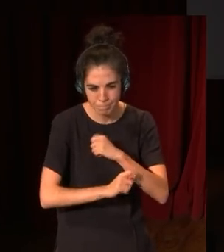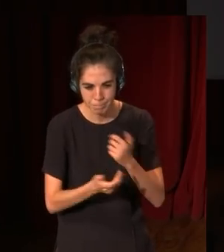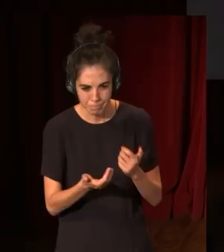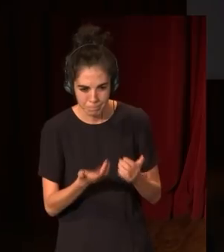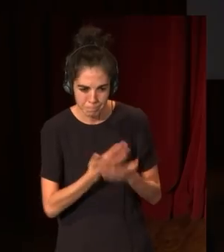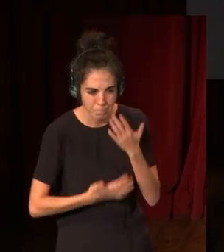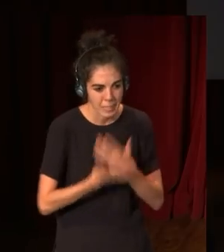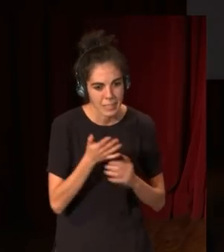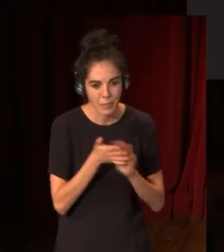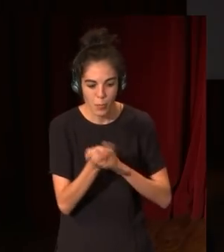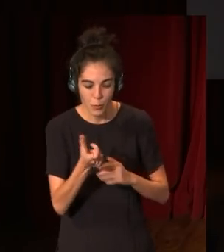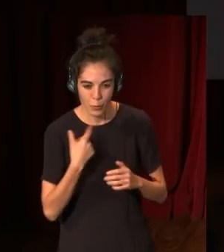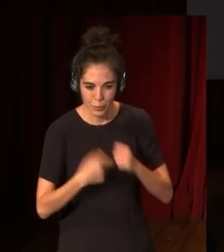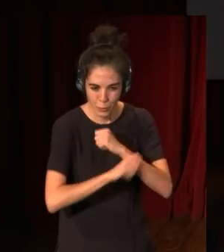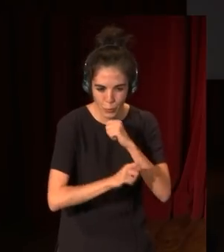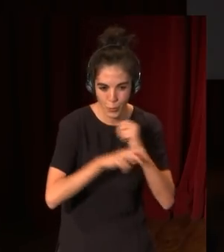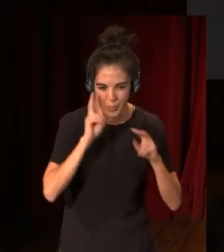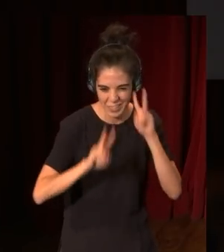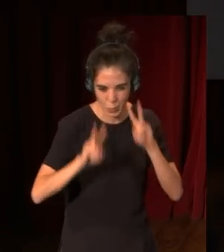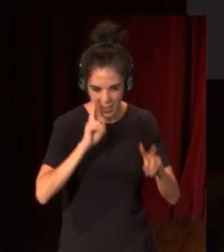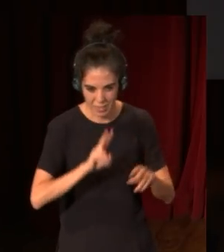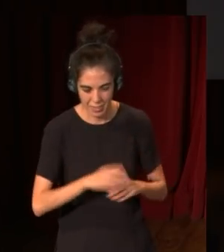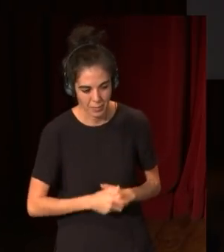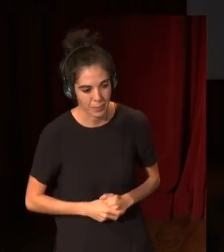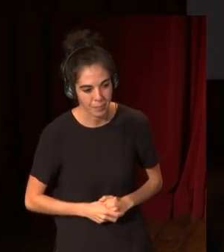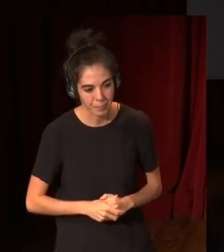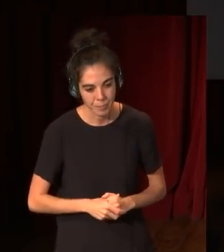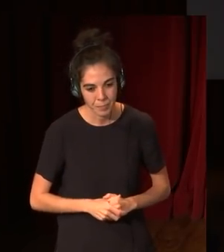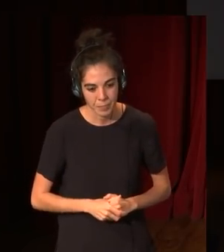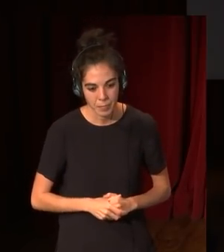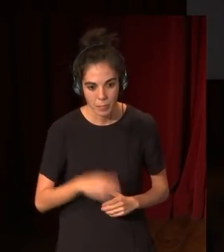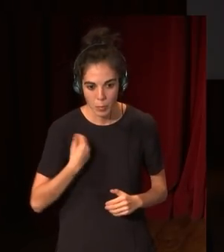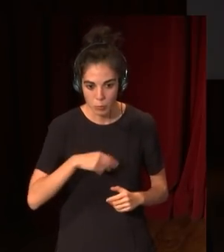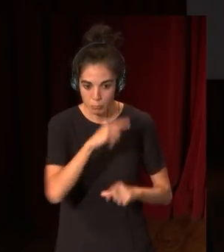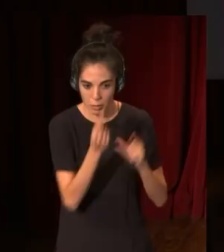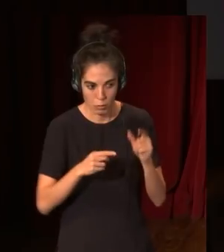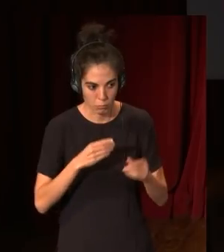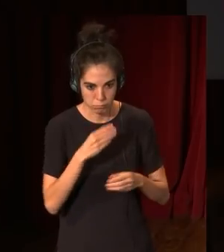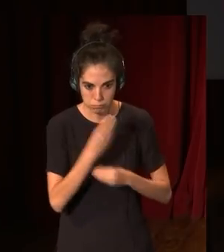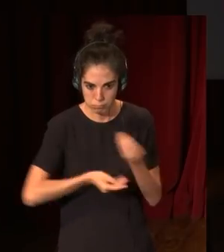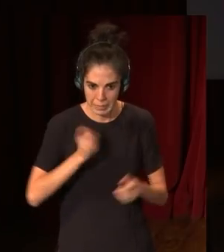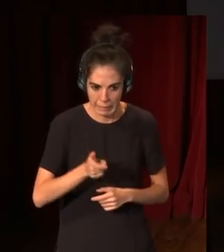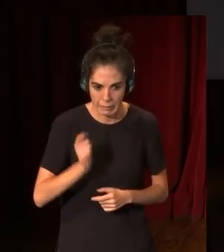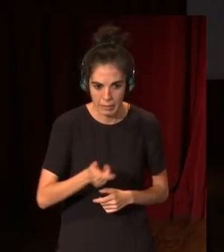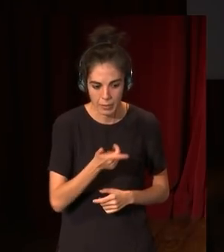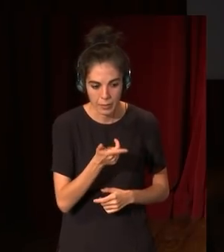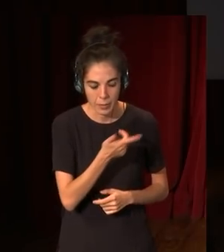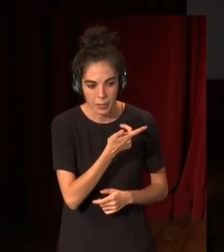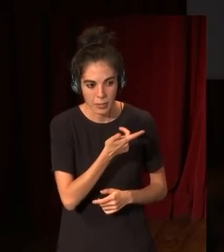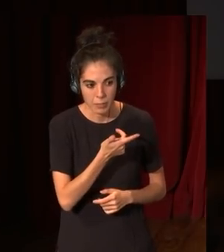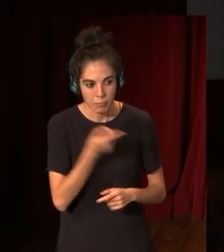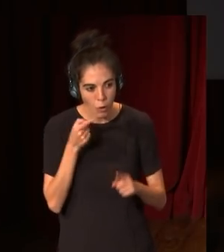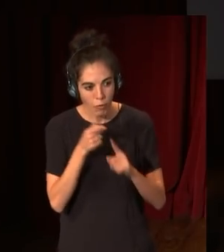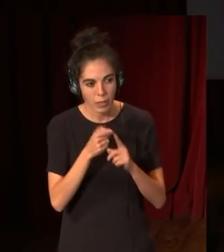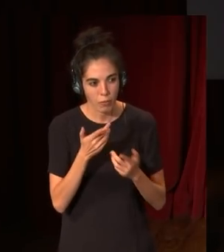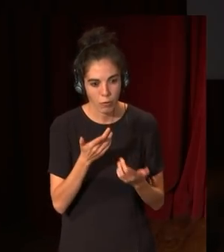juegos de ilusionismo óptico que realiza bermejo en sus obras para casi como no sólo para ofrecer